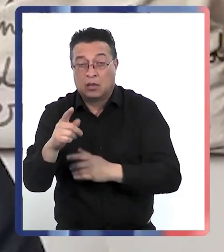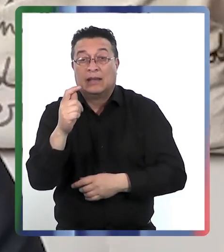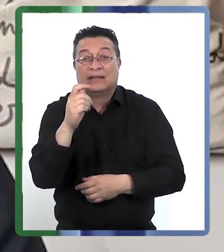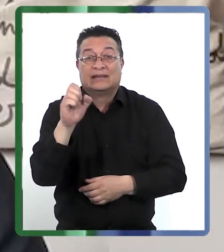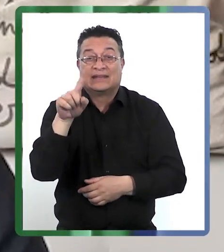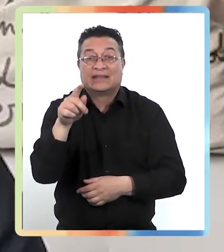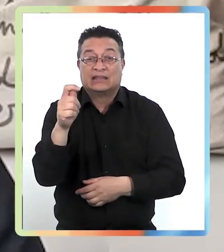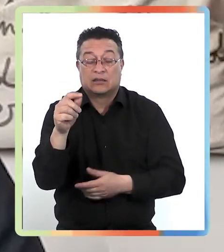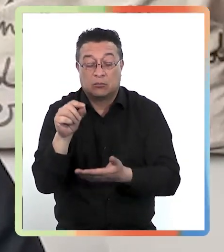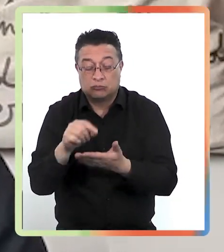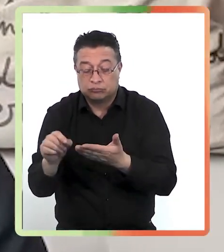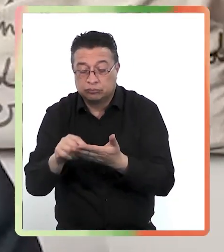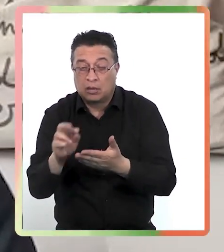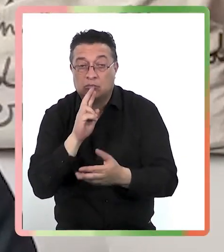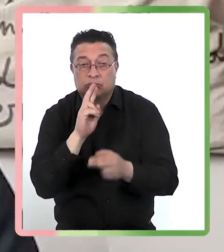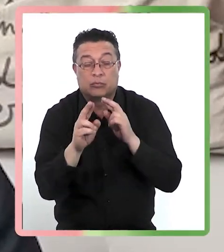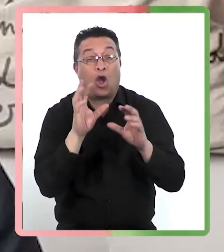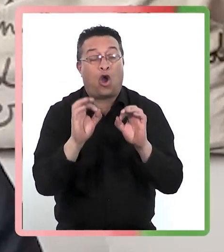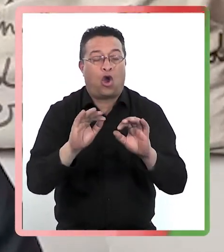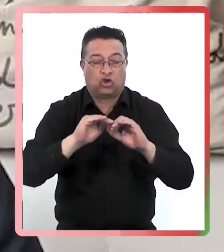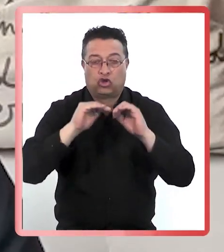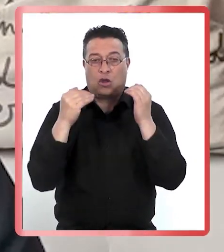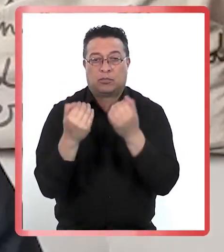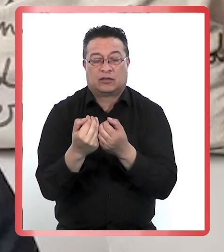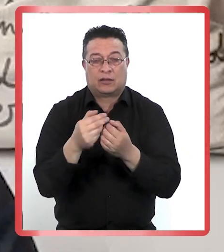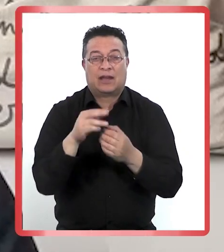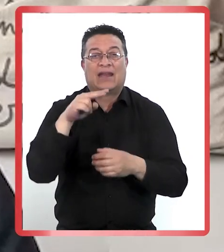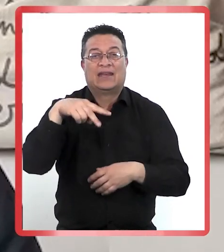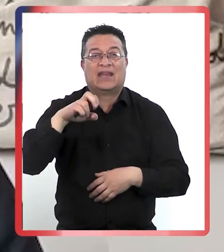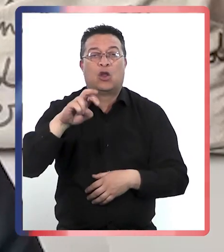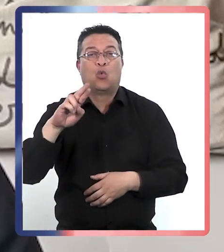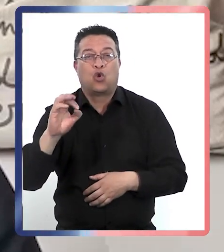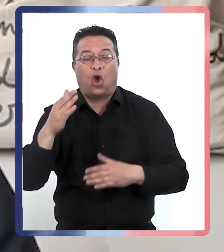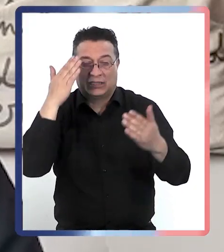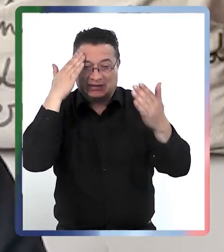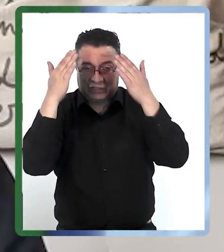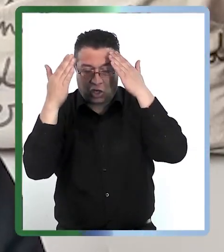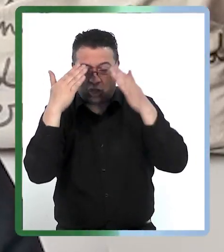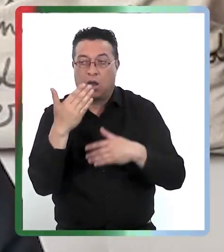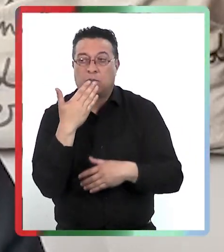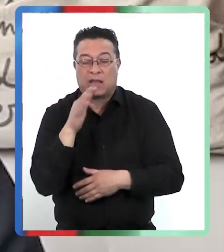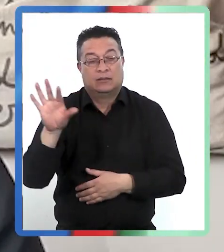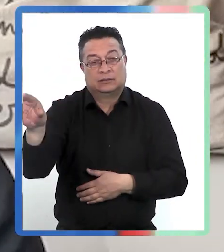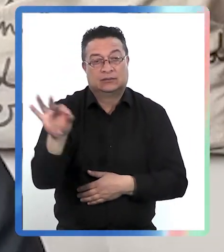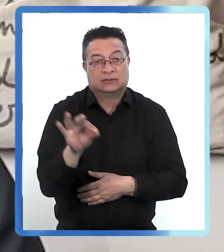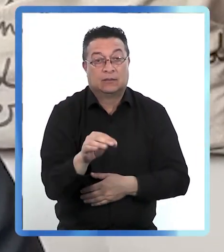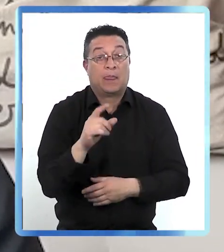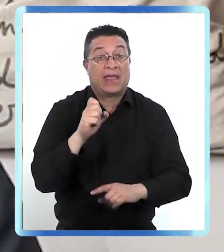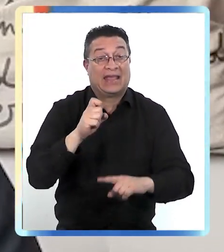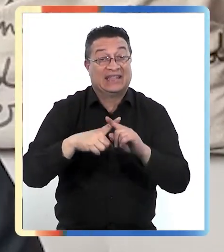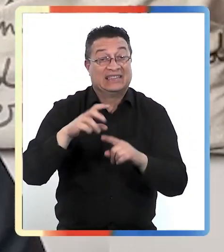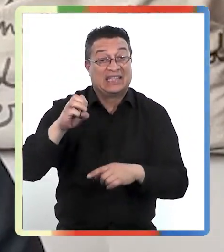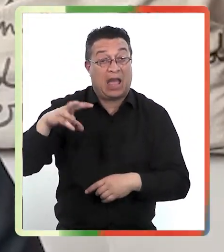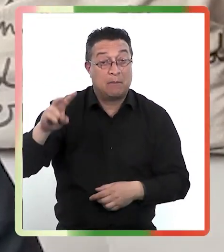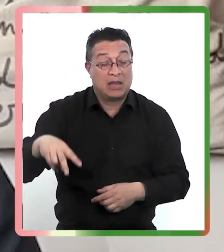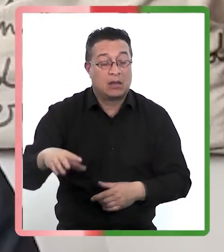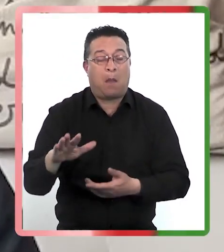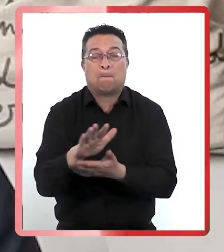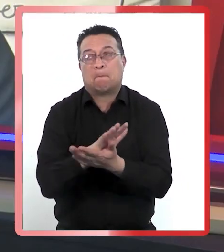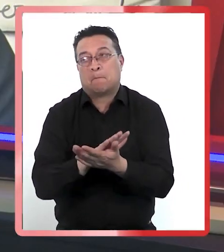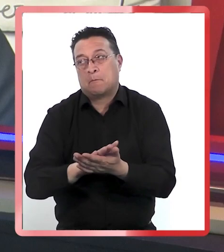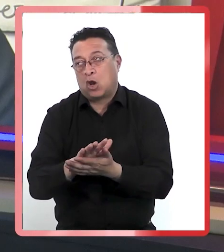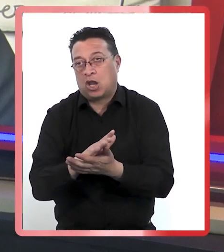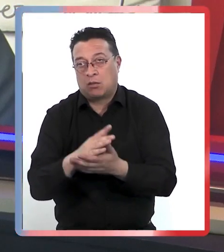consulta, con test rápido, o a veces requerimos una evaluación completa por un neuropsicólogo o neuropsicóloga. Los exámenes, como